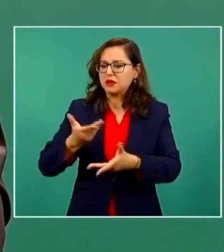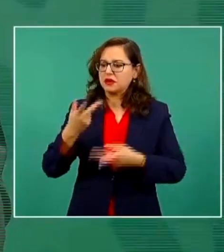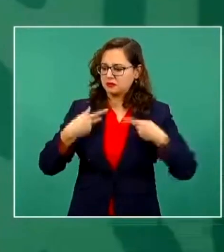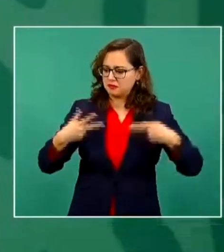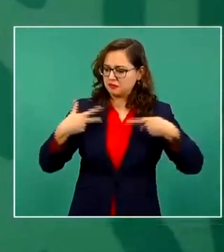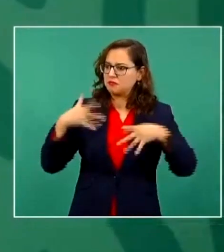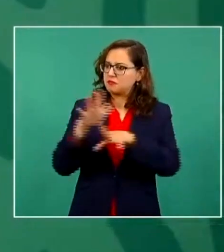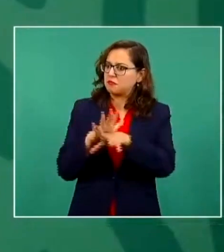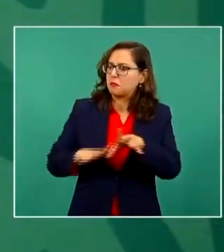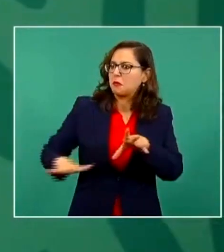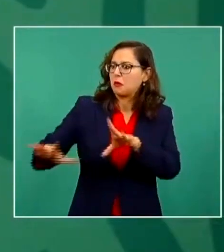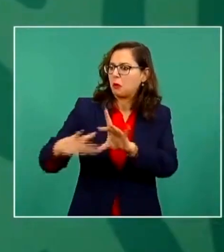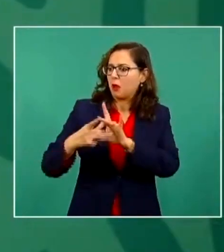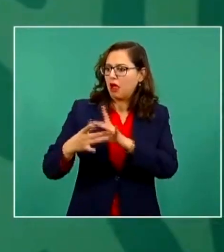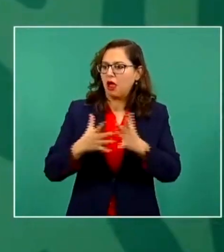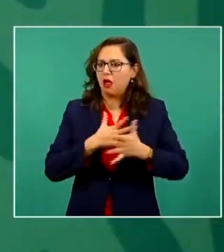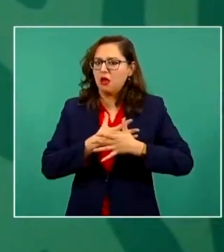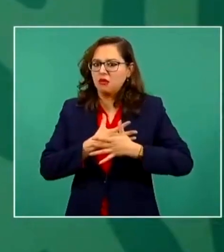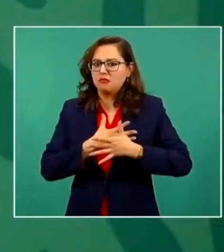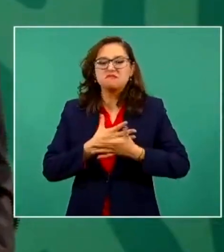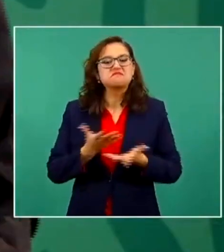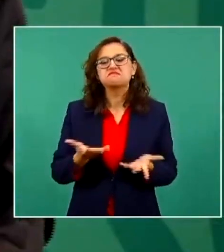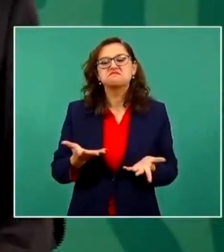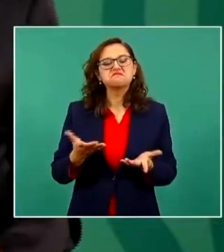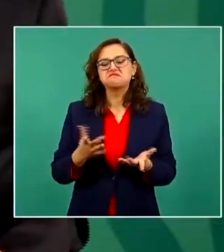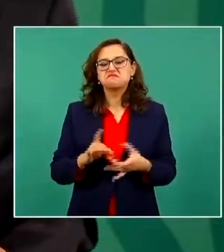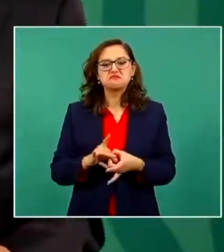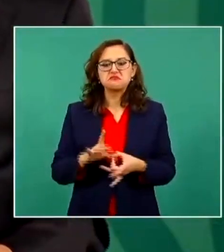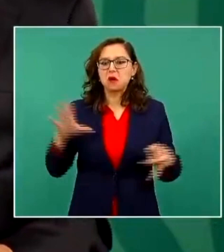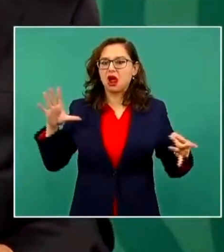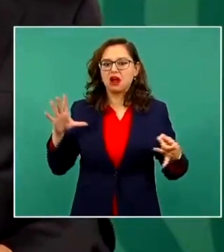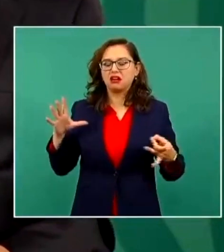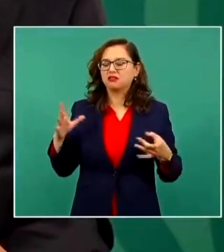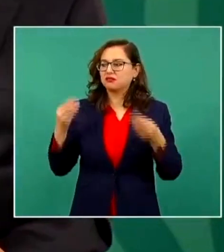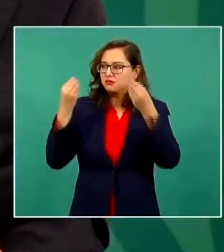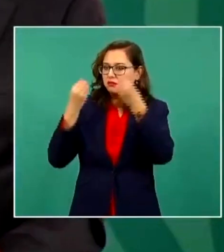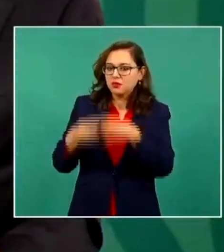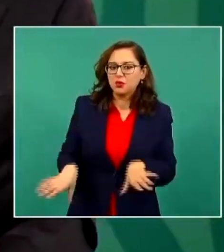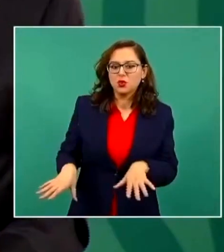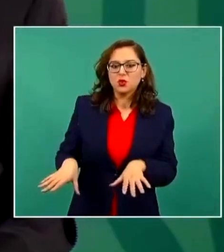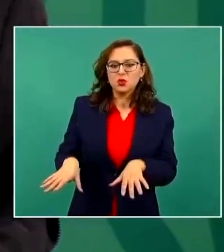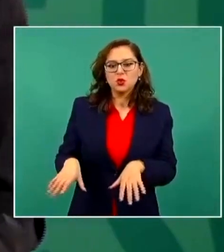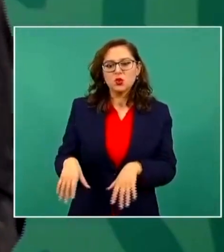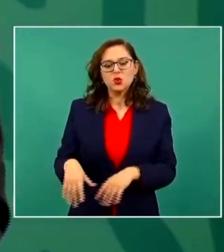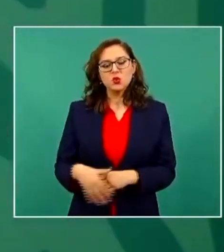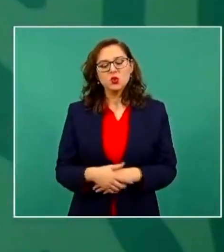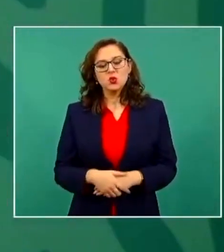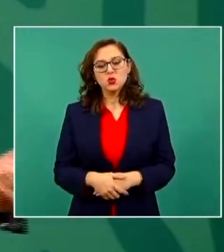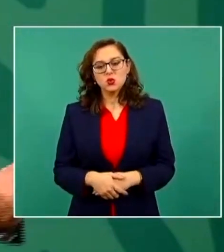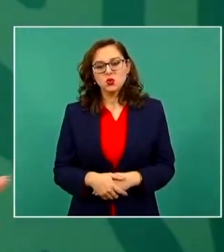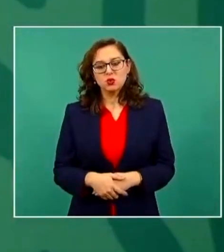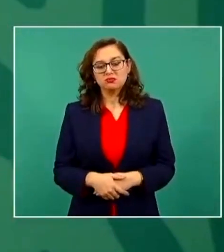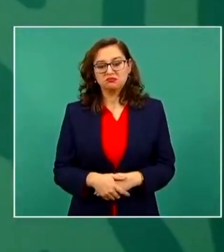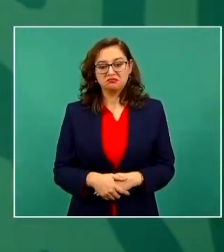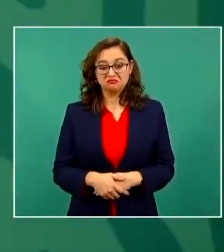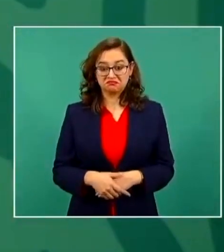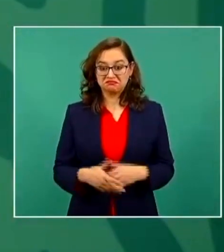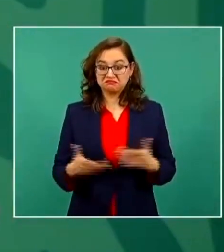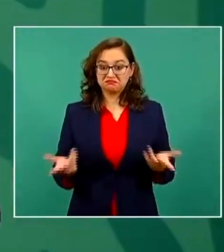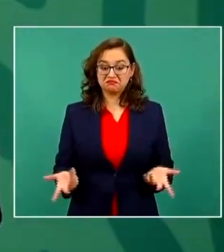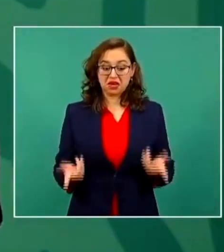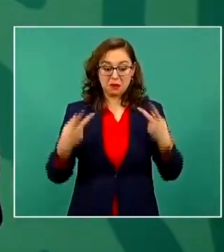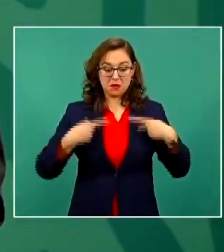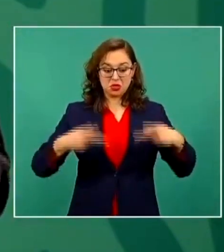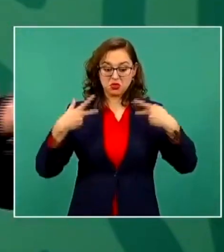octubre, hasta la UNAM se volvió individualista, defensora de proyectos neoliberales, perdió su